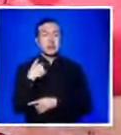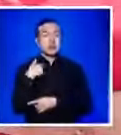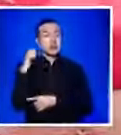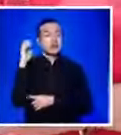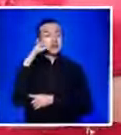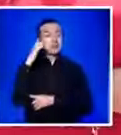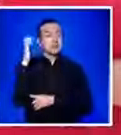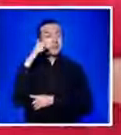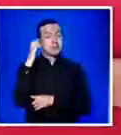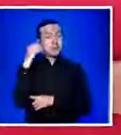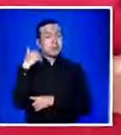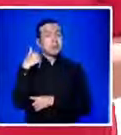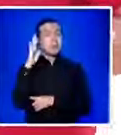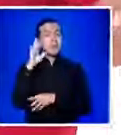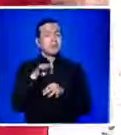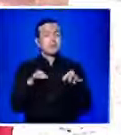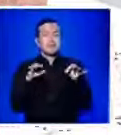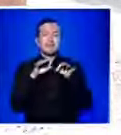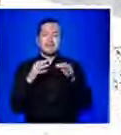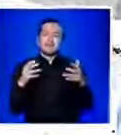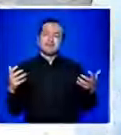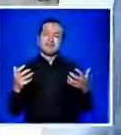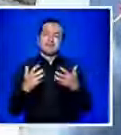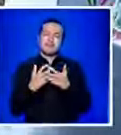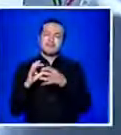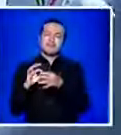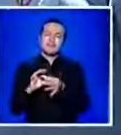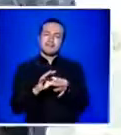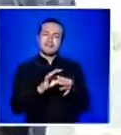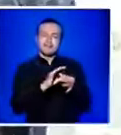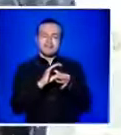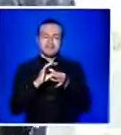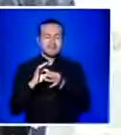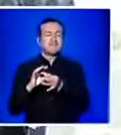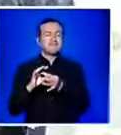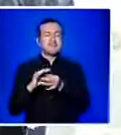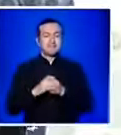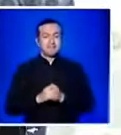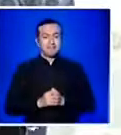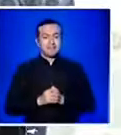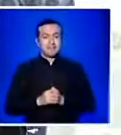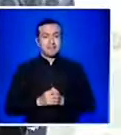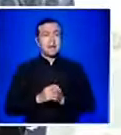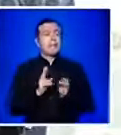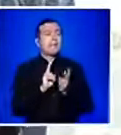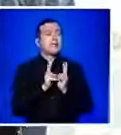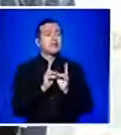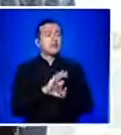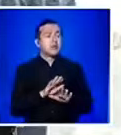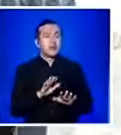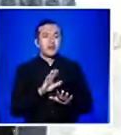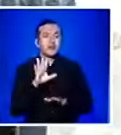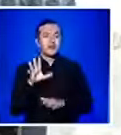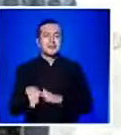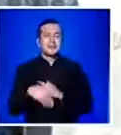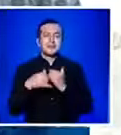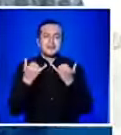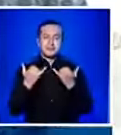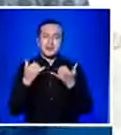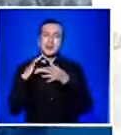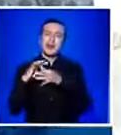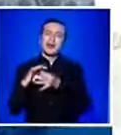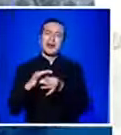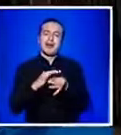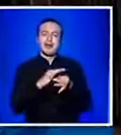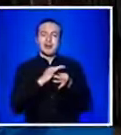más importante, han estrechado lazos, lo que les hace más fuertes. Es que ya no somos solo vecinos, somos amigos. Entonces,